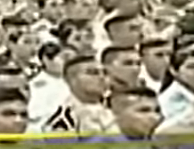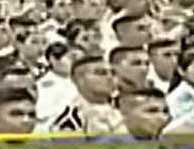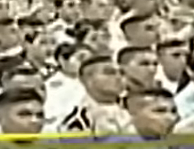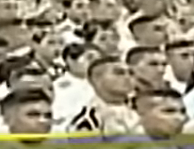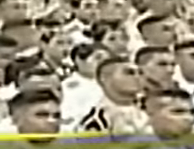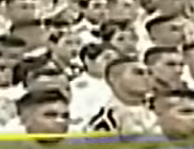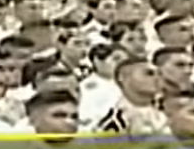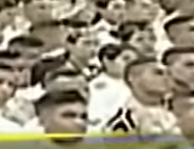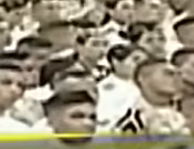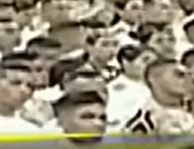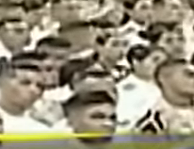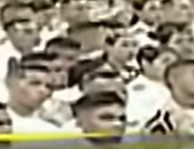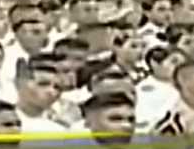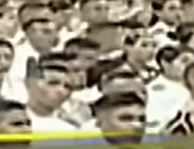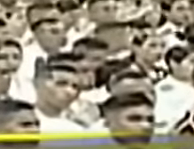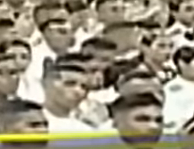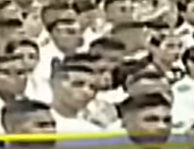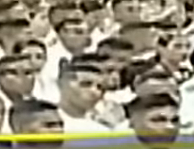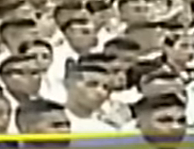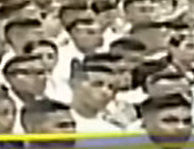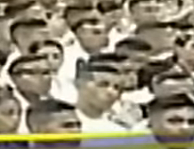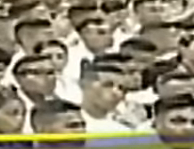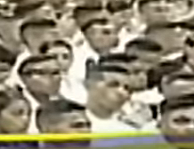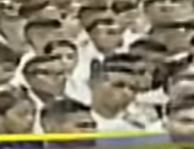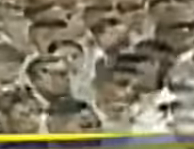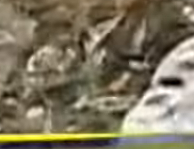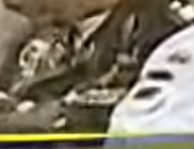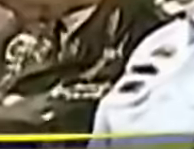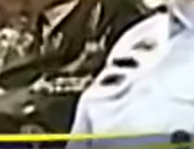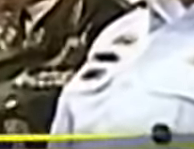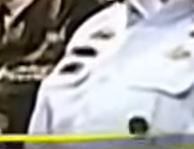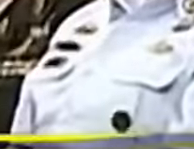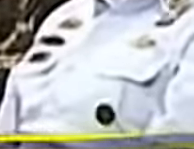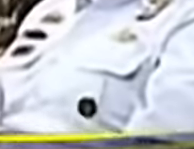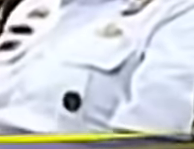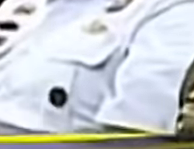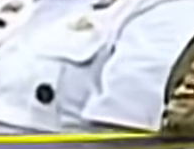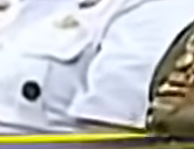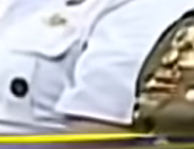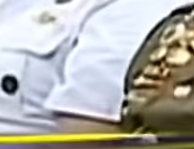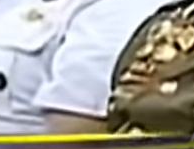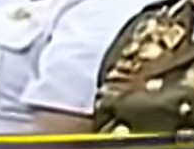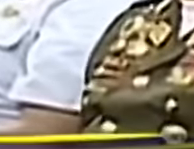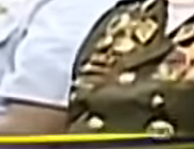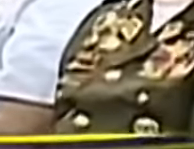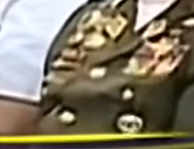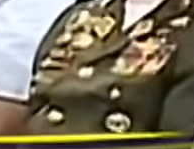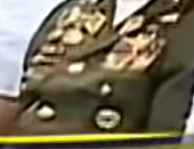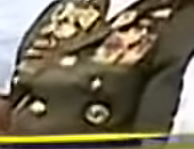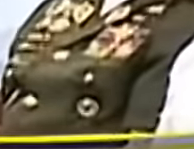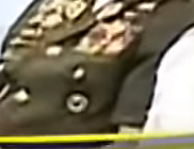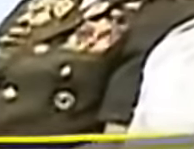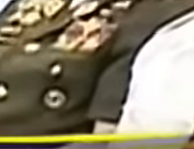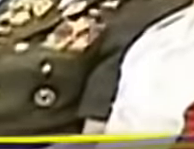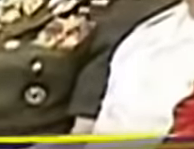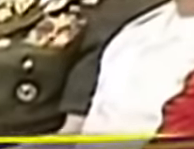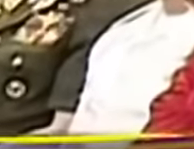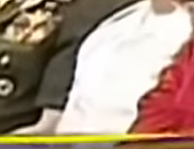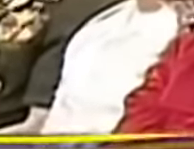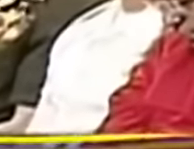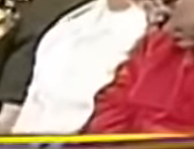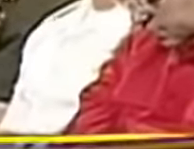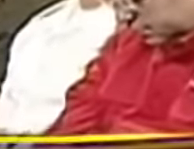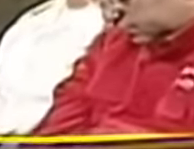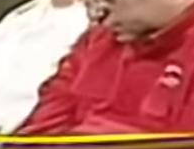nosotros, los soldados y soldadas, la soberanía nacional, y asegurar el espacio geográfico,